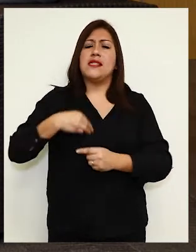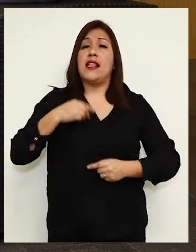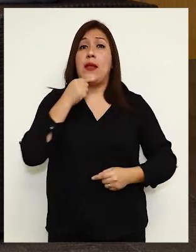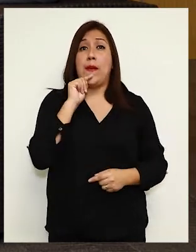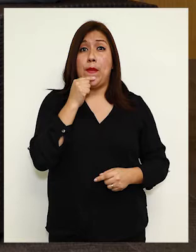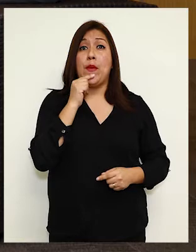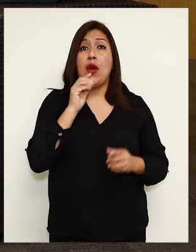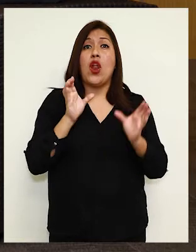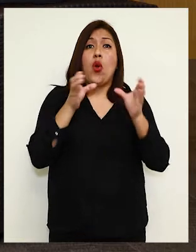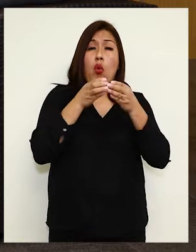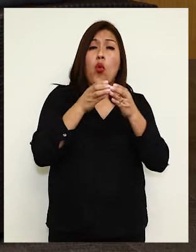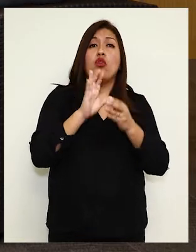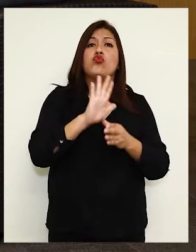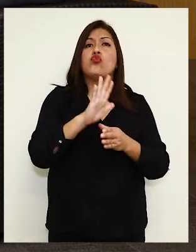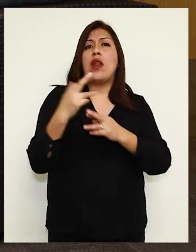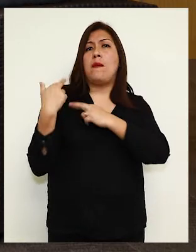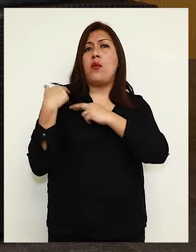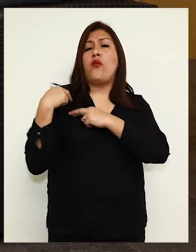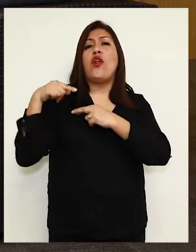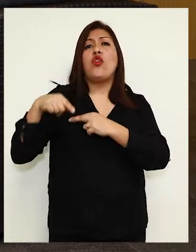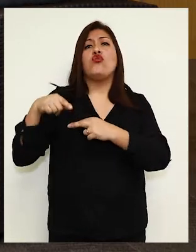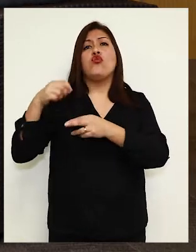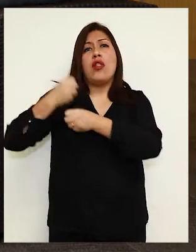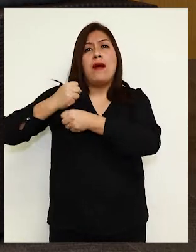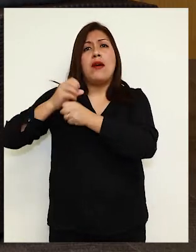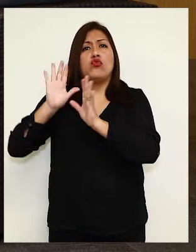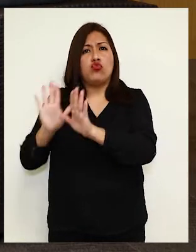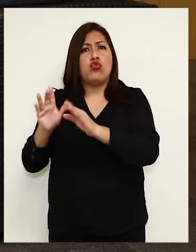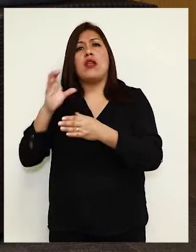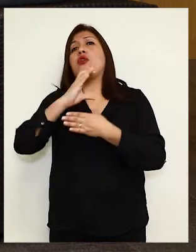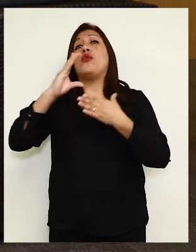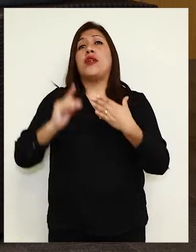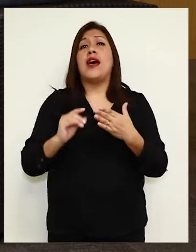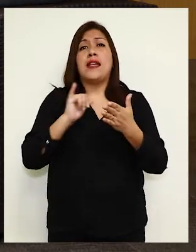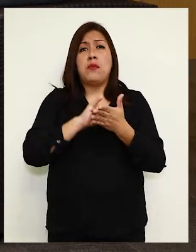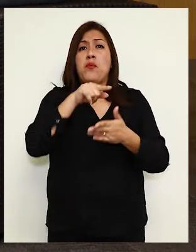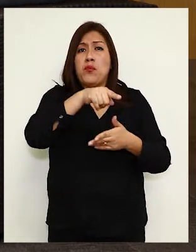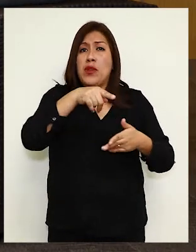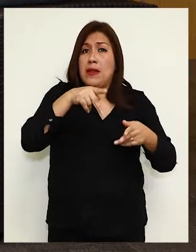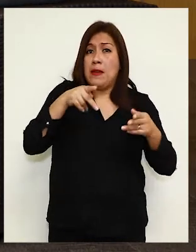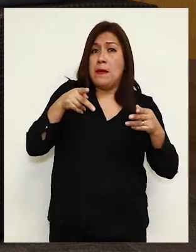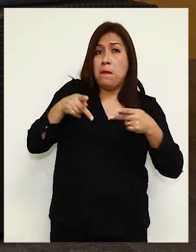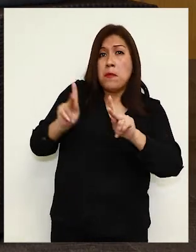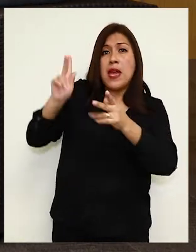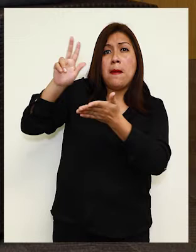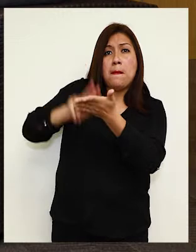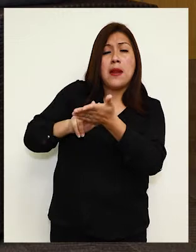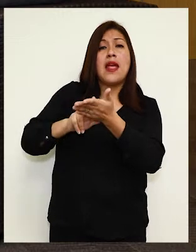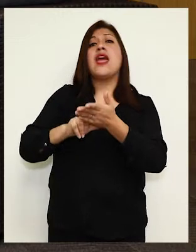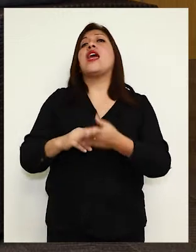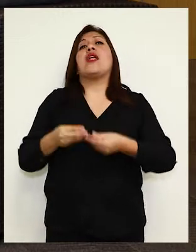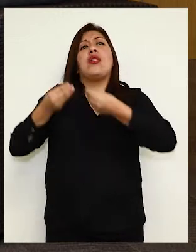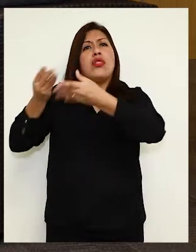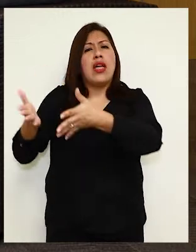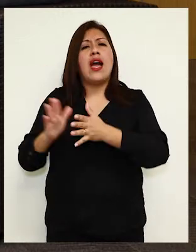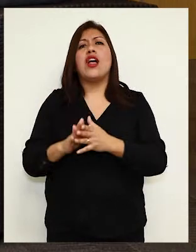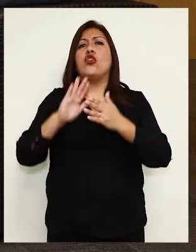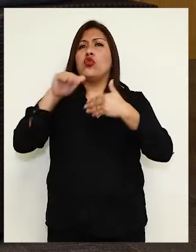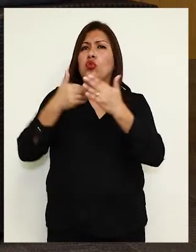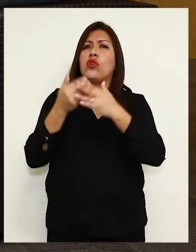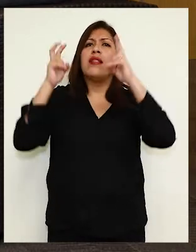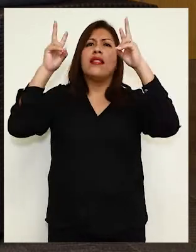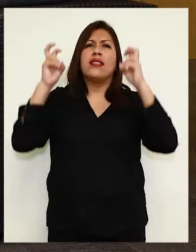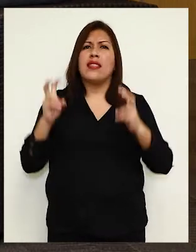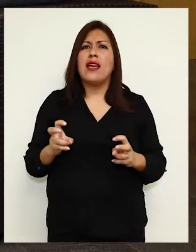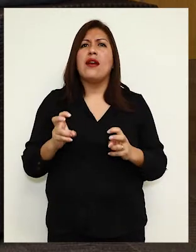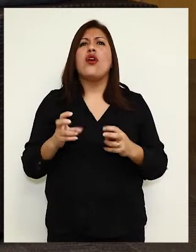funciones del CONADIS que permitan finalmente materializar todos los temas que están relacionados a la infracción